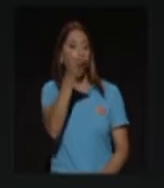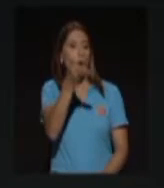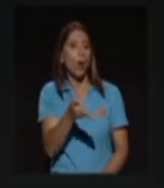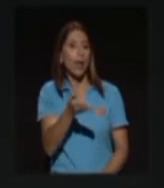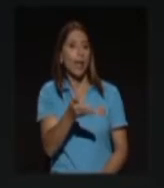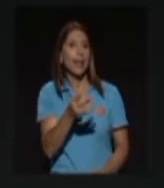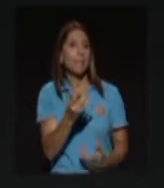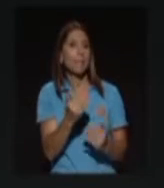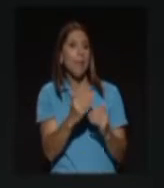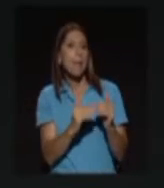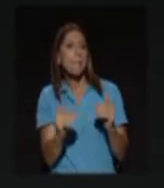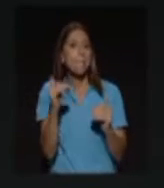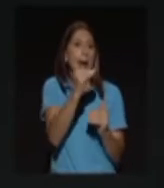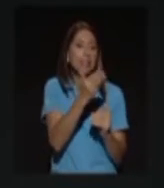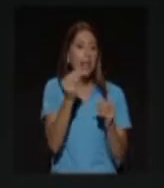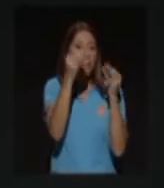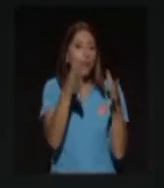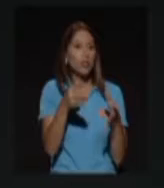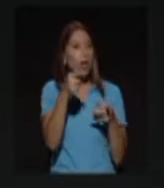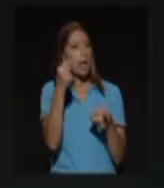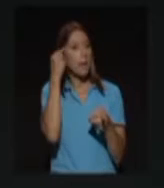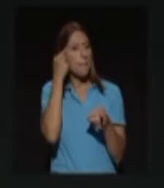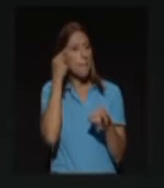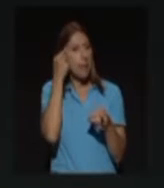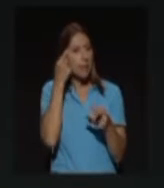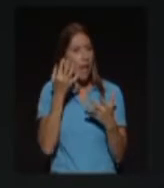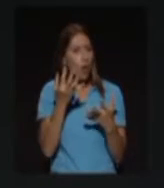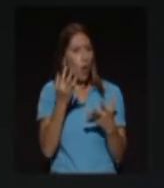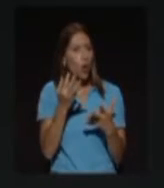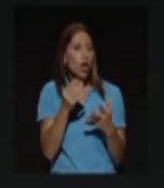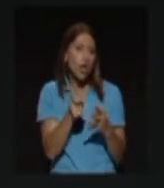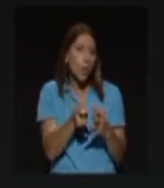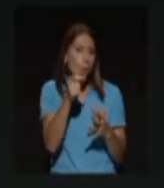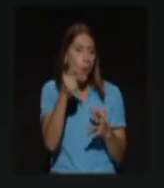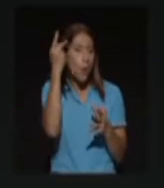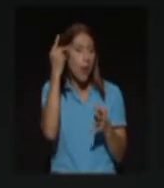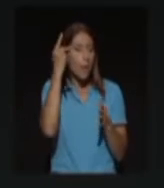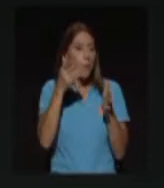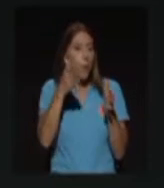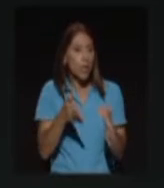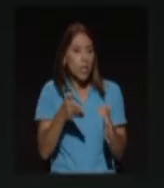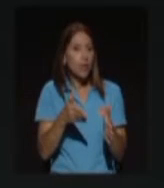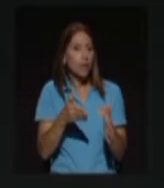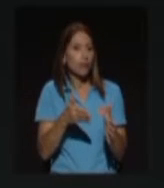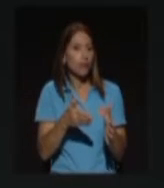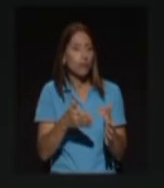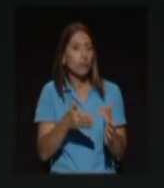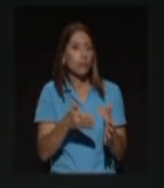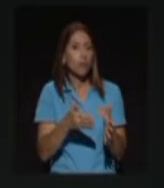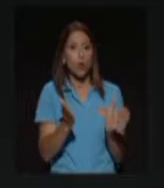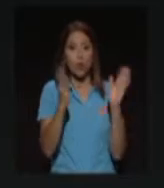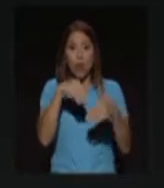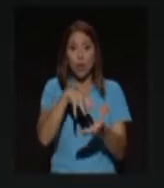más que profesor, era el pensador y un poco, si se permite eso, el político. Al cabo no hay ninguna duda de